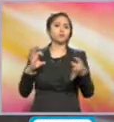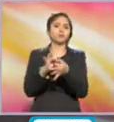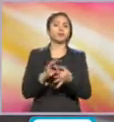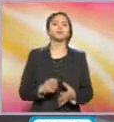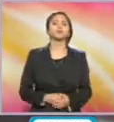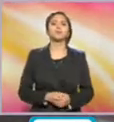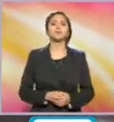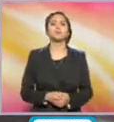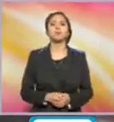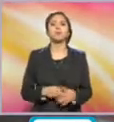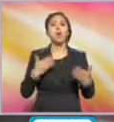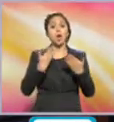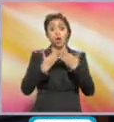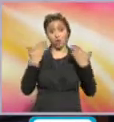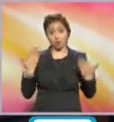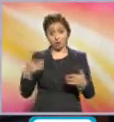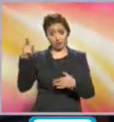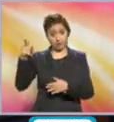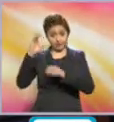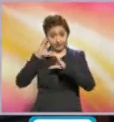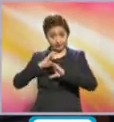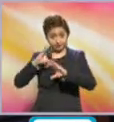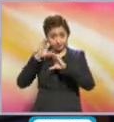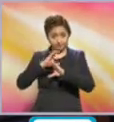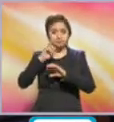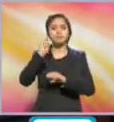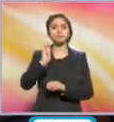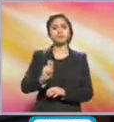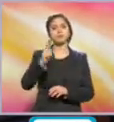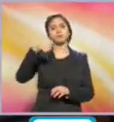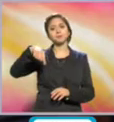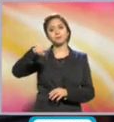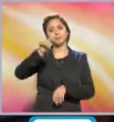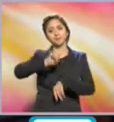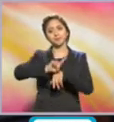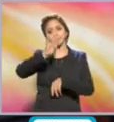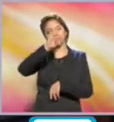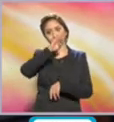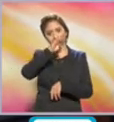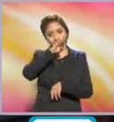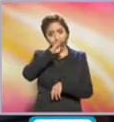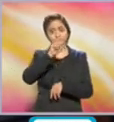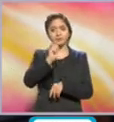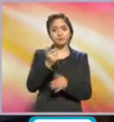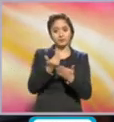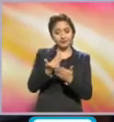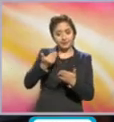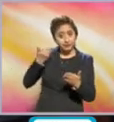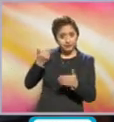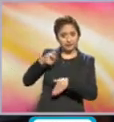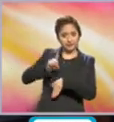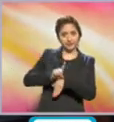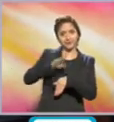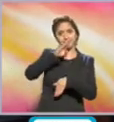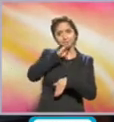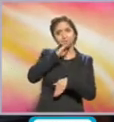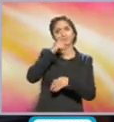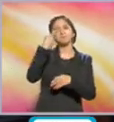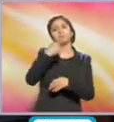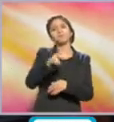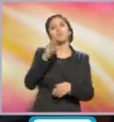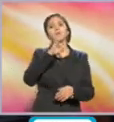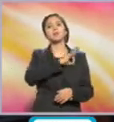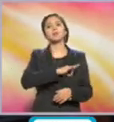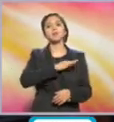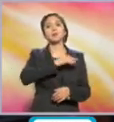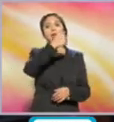bueno, sirva a esta canción y toda la Ay, lista Carlos. como homenaje de verdad a todas las madres. Unos días adelantado, pero sí para felicitarlas a todas